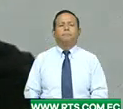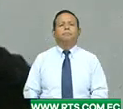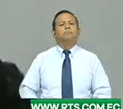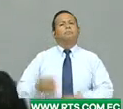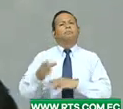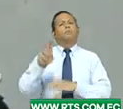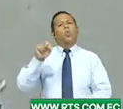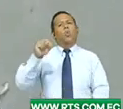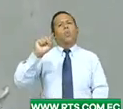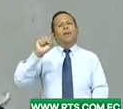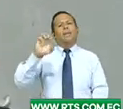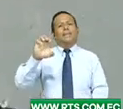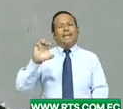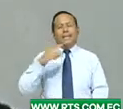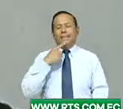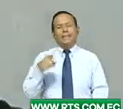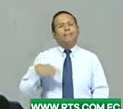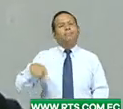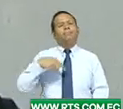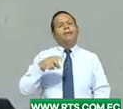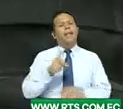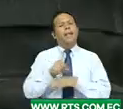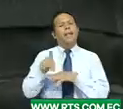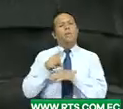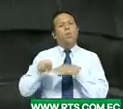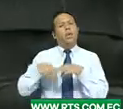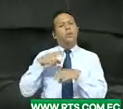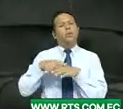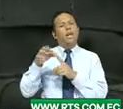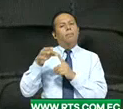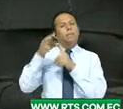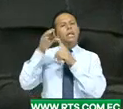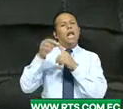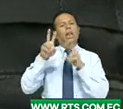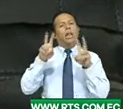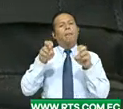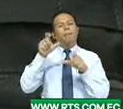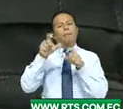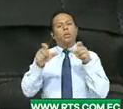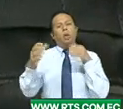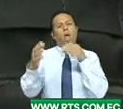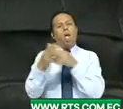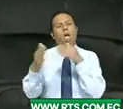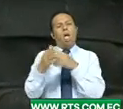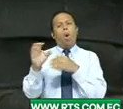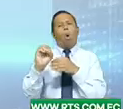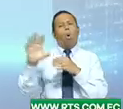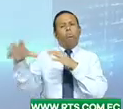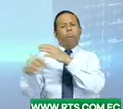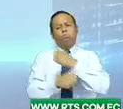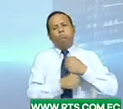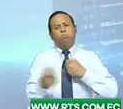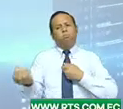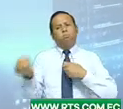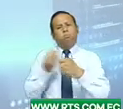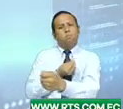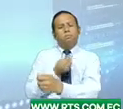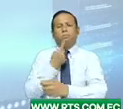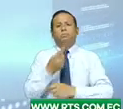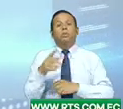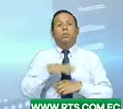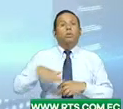UNAC, la Dirección Nacional Especializada en Delitos de Secuestro y Extorsión, en lo que va del año, solo en la zona